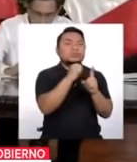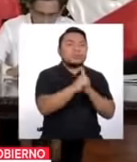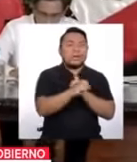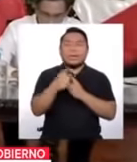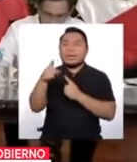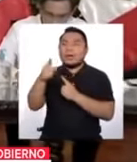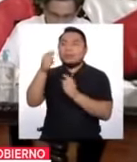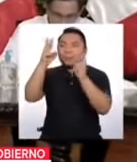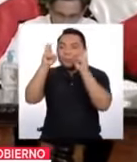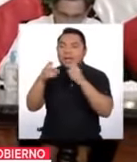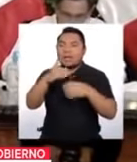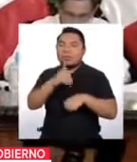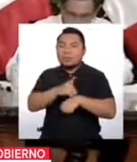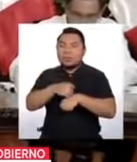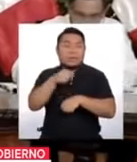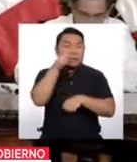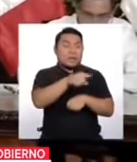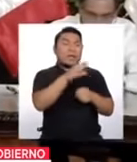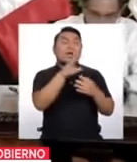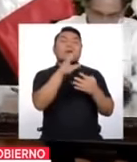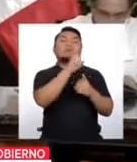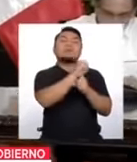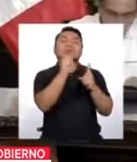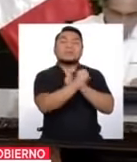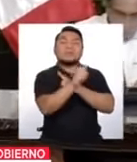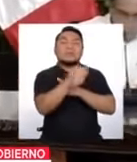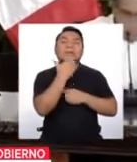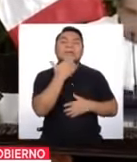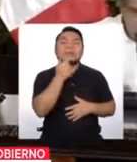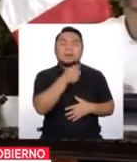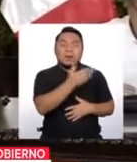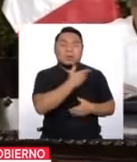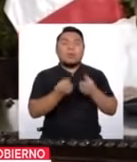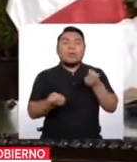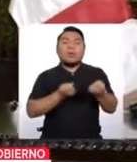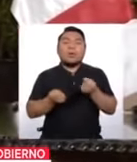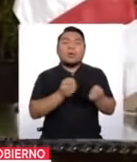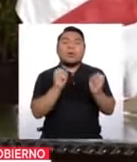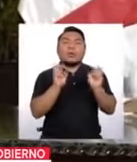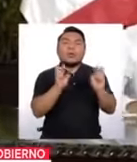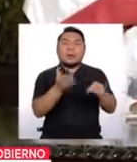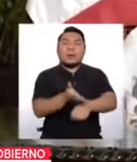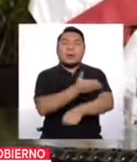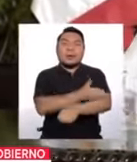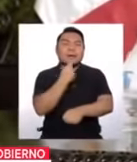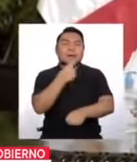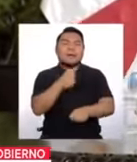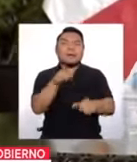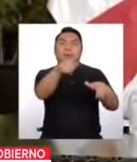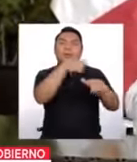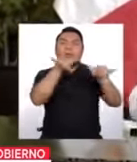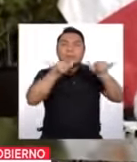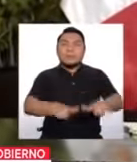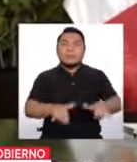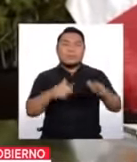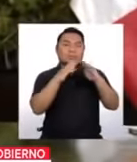lo que respecta a la contención social, esto pasa por la disposición que dimos como gobierno oportunamente de la llamada inmovilización